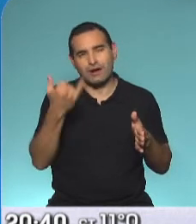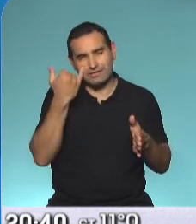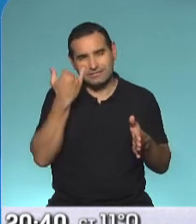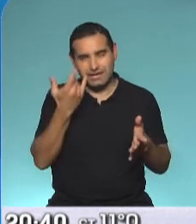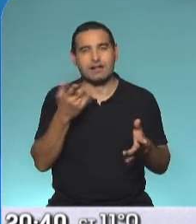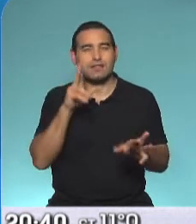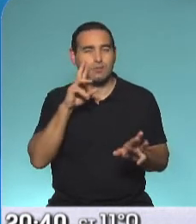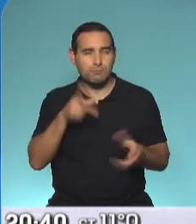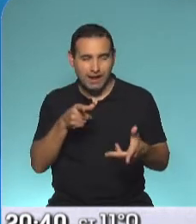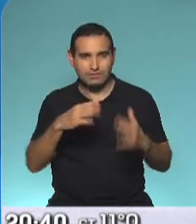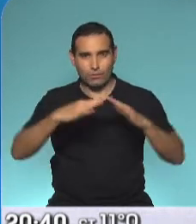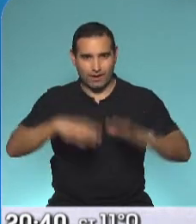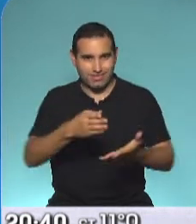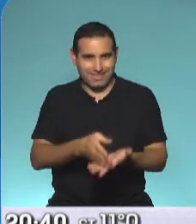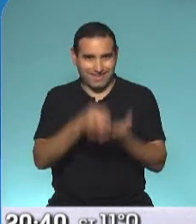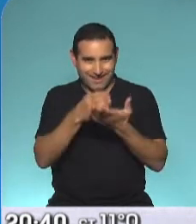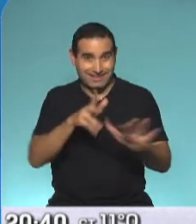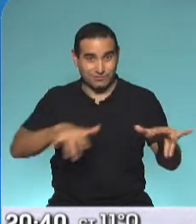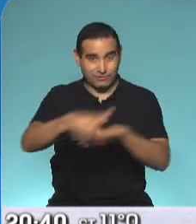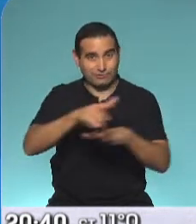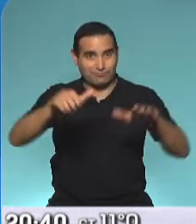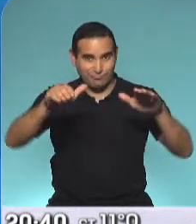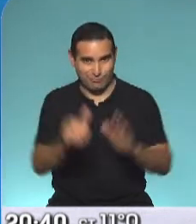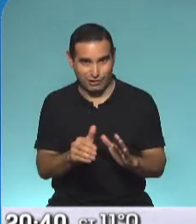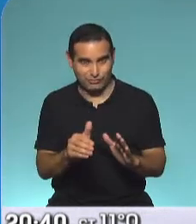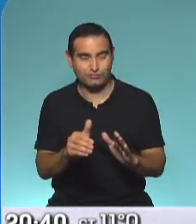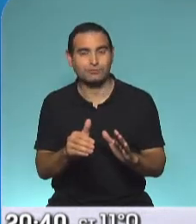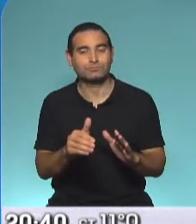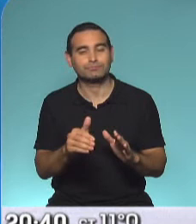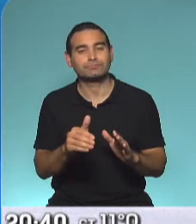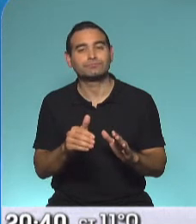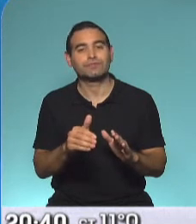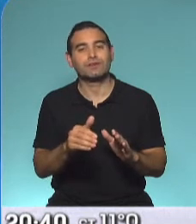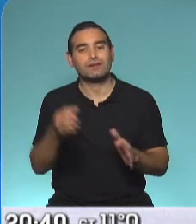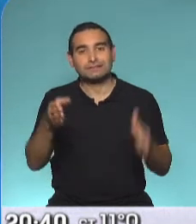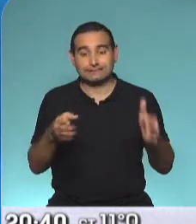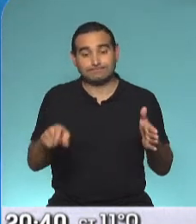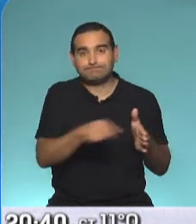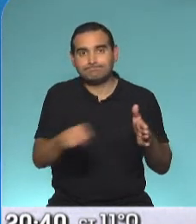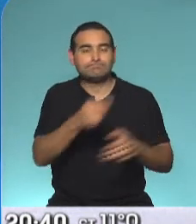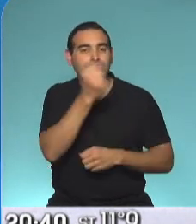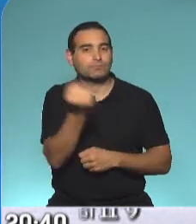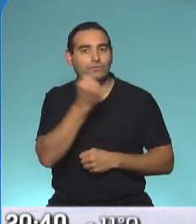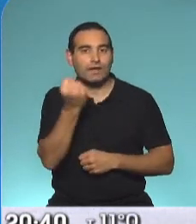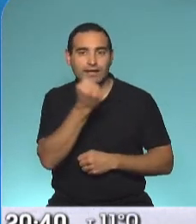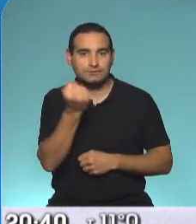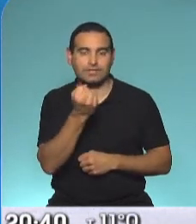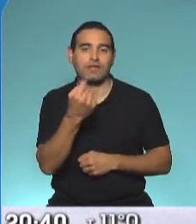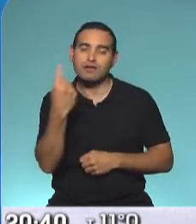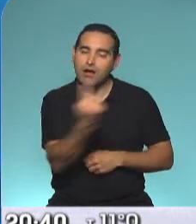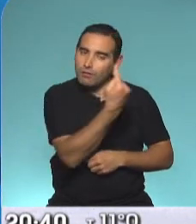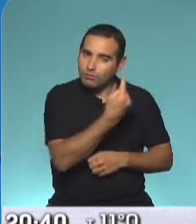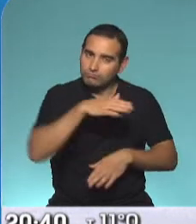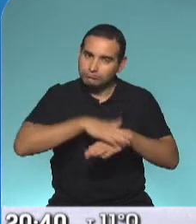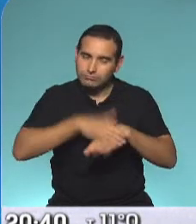intensificar la disminución de la circulación de personas para minimizar la transmisión del virus es muy importante desde lo individual y